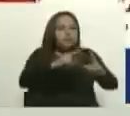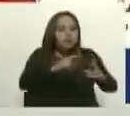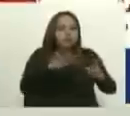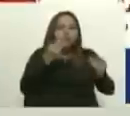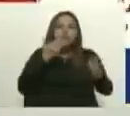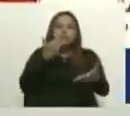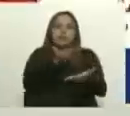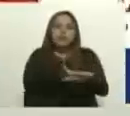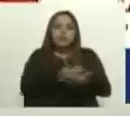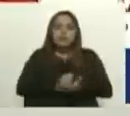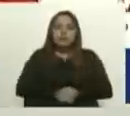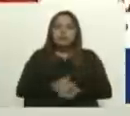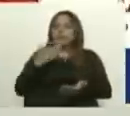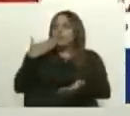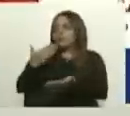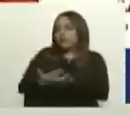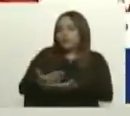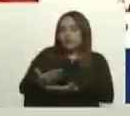gracias. Gracias.